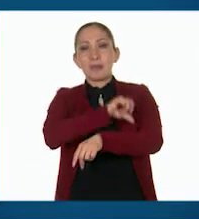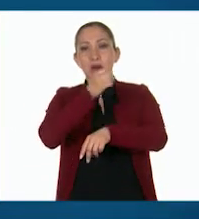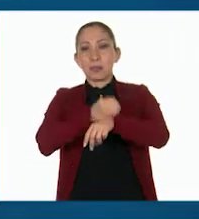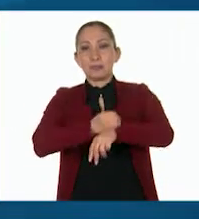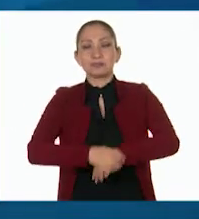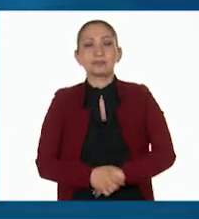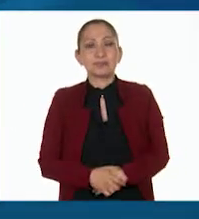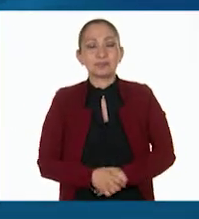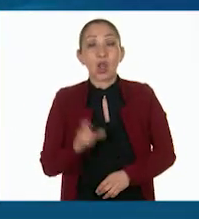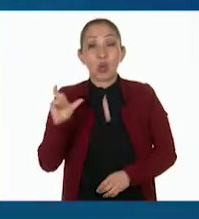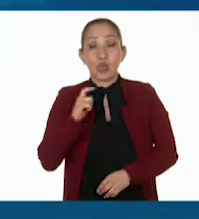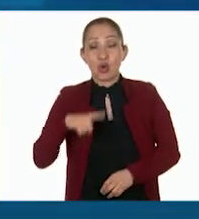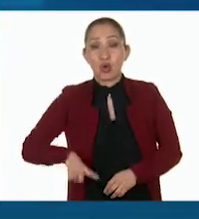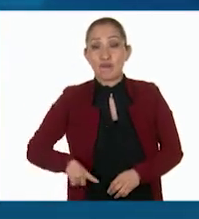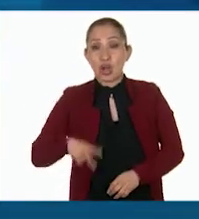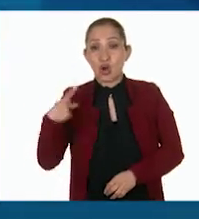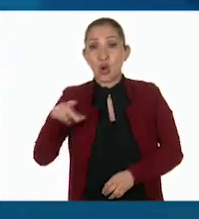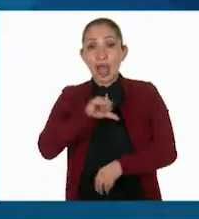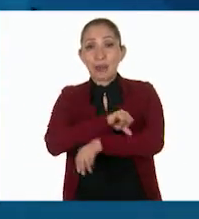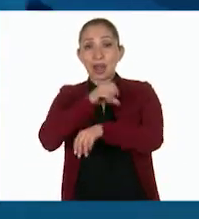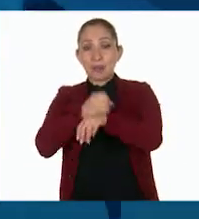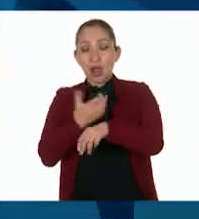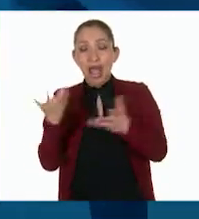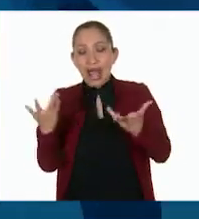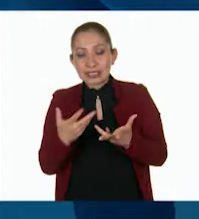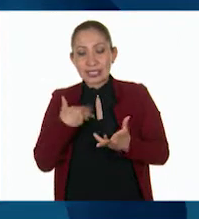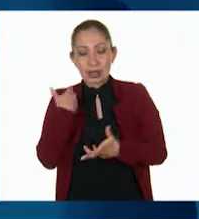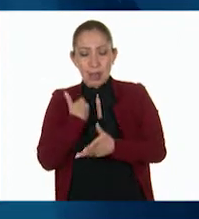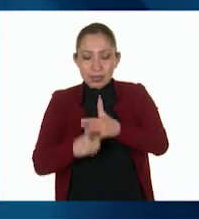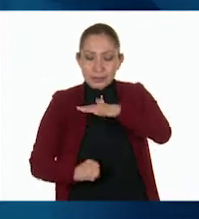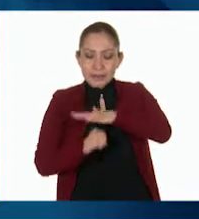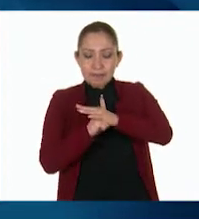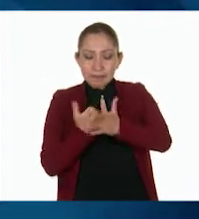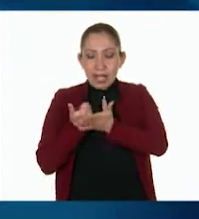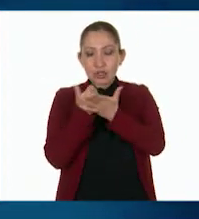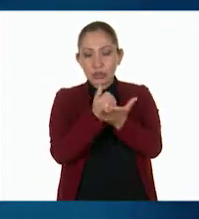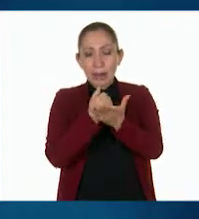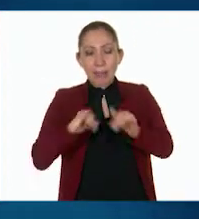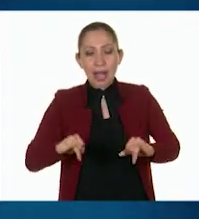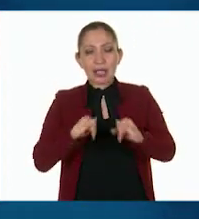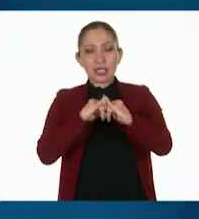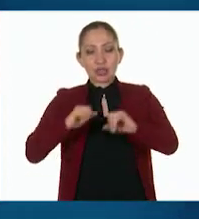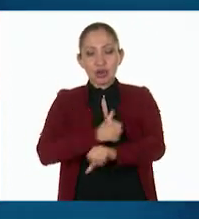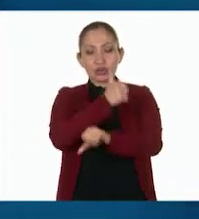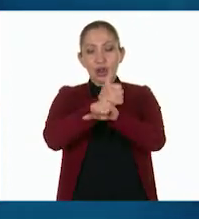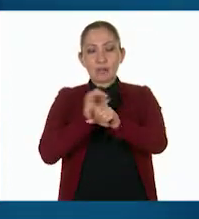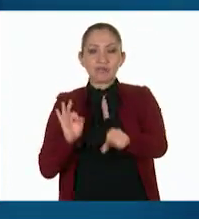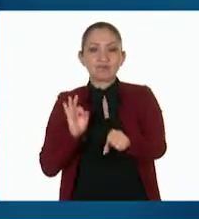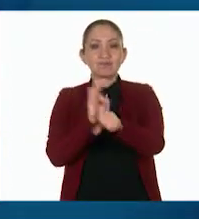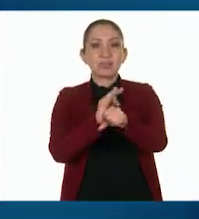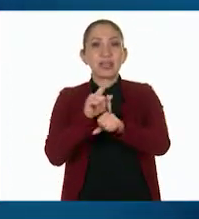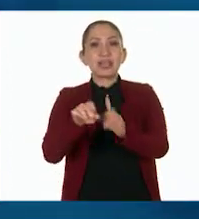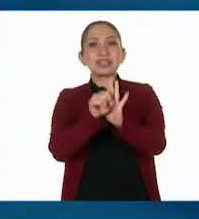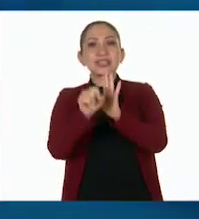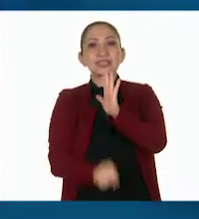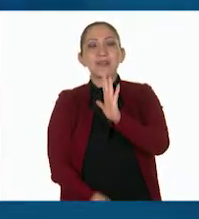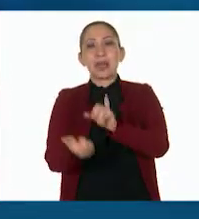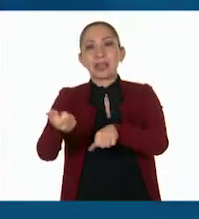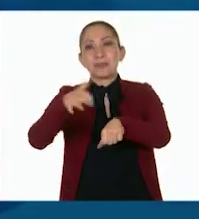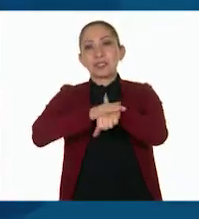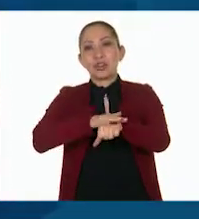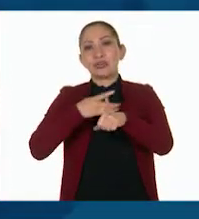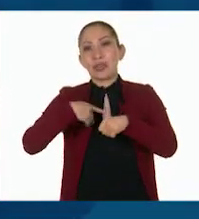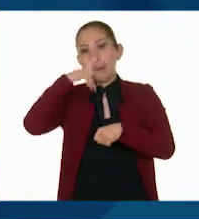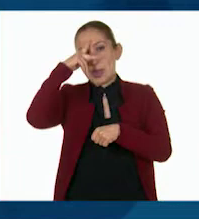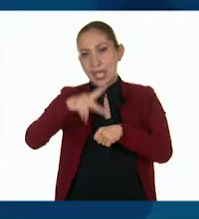Obregón. Durante su gestión, Obregón procedió a sentar las bases para la institucionalización y fortalecimiento del sistema administrativo